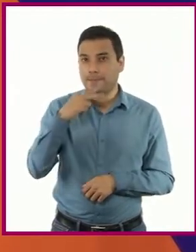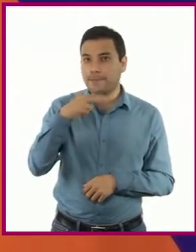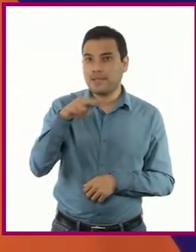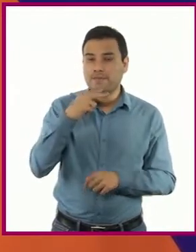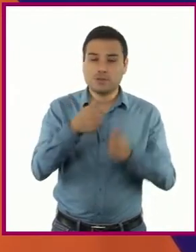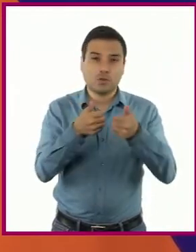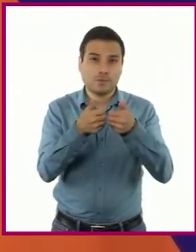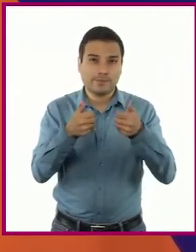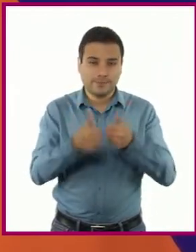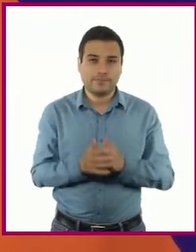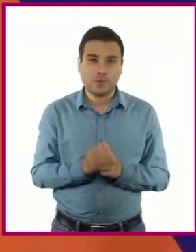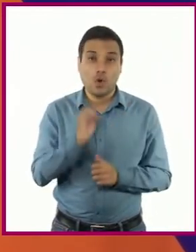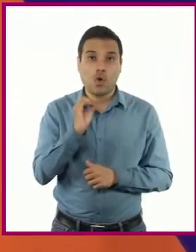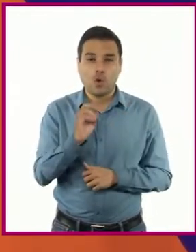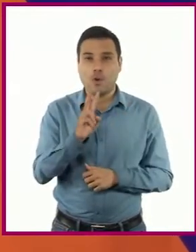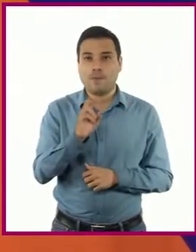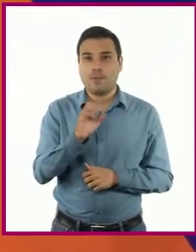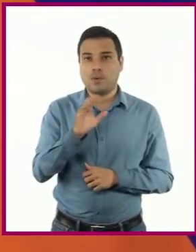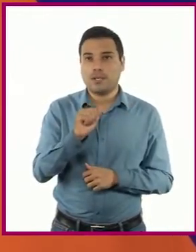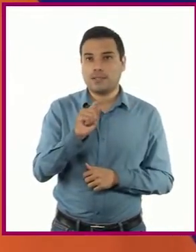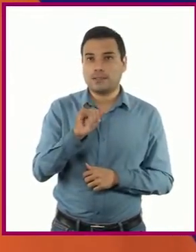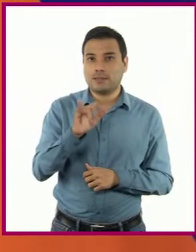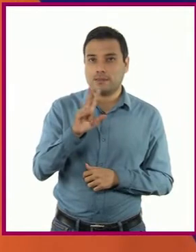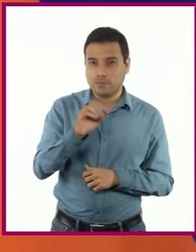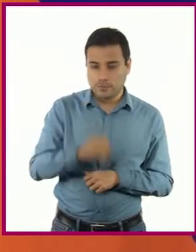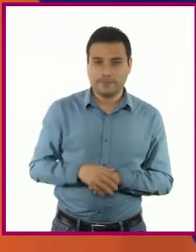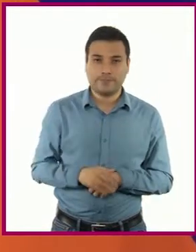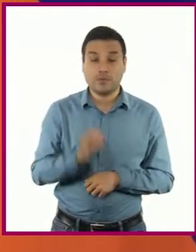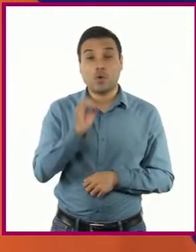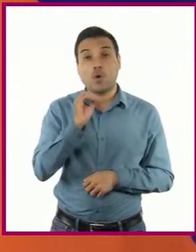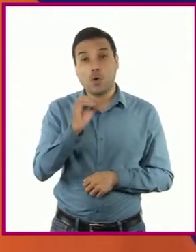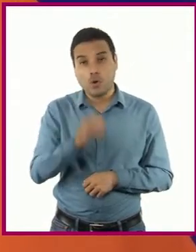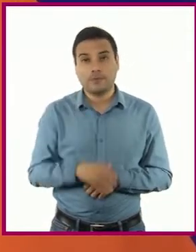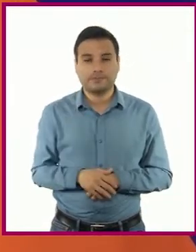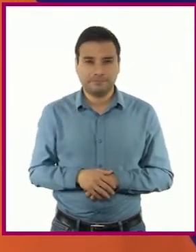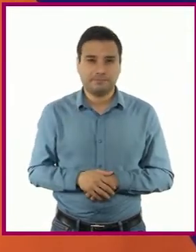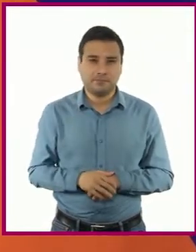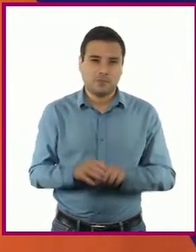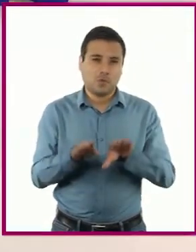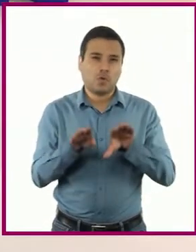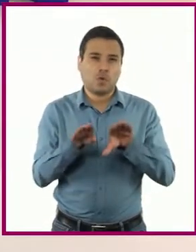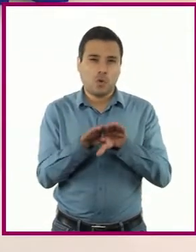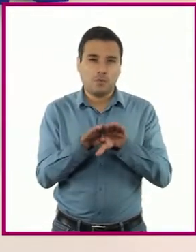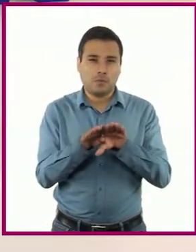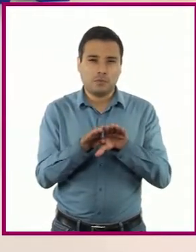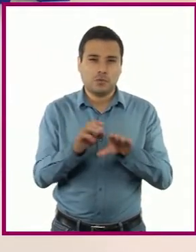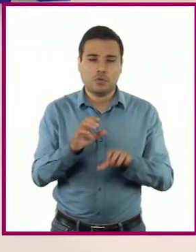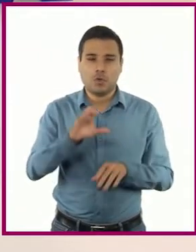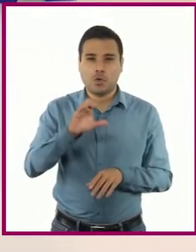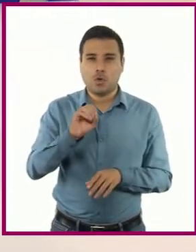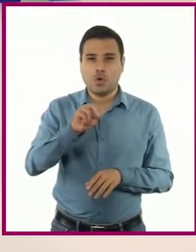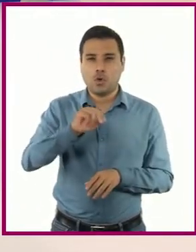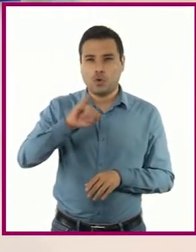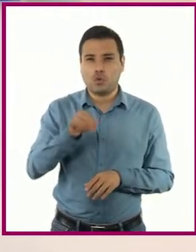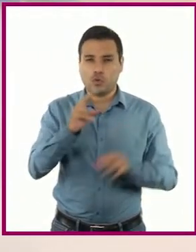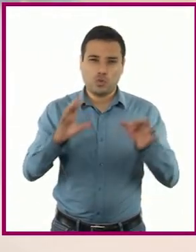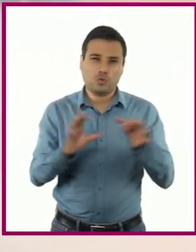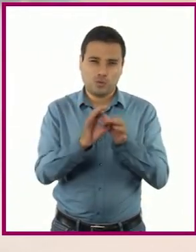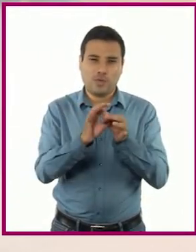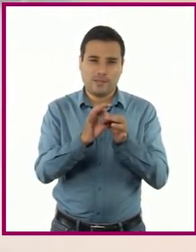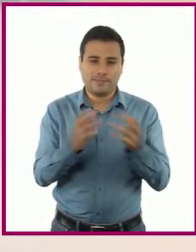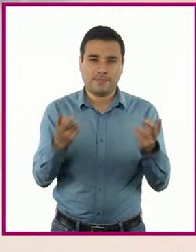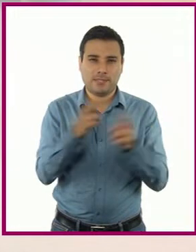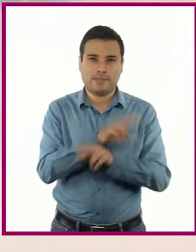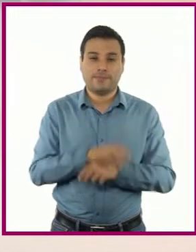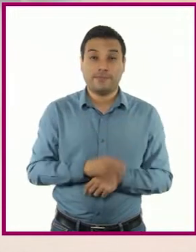5. Vocativo. 6. Conjunción adversativa. En nuestro artículo de opinión